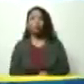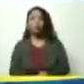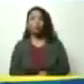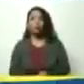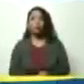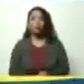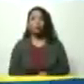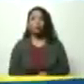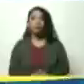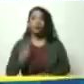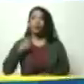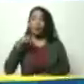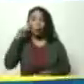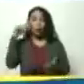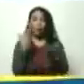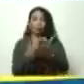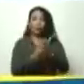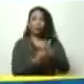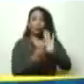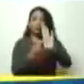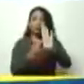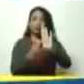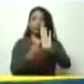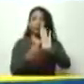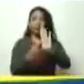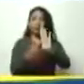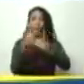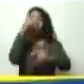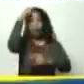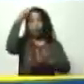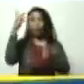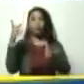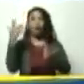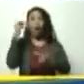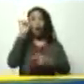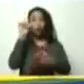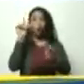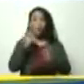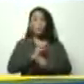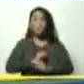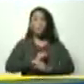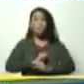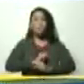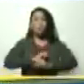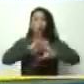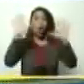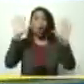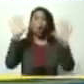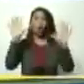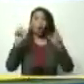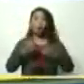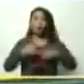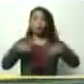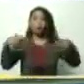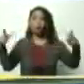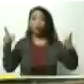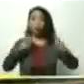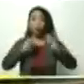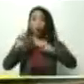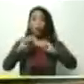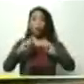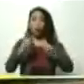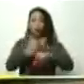tenemos que darnos cuenta Delcy Tare hay una explosión del turismo